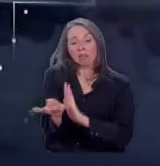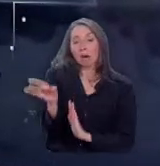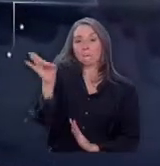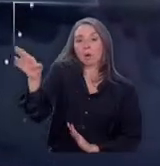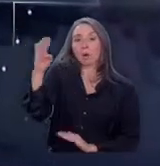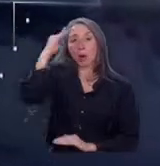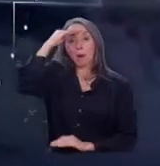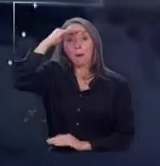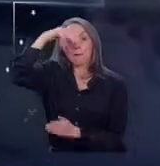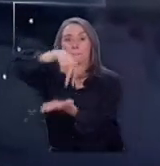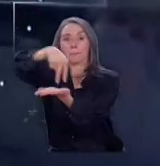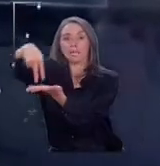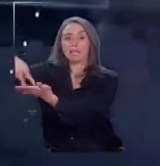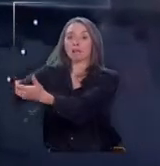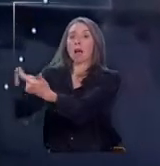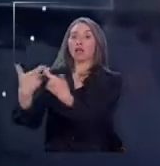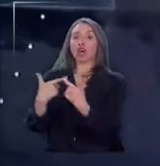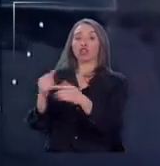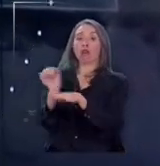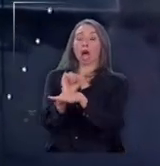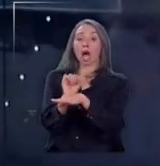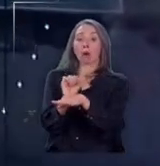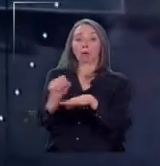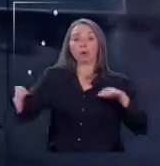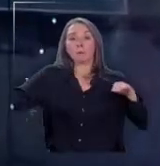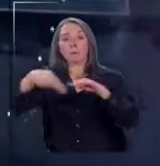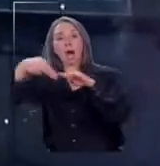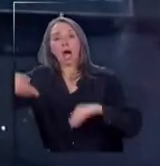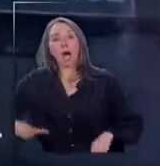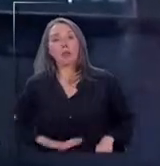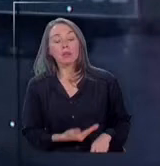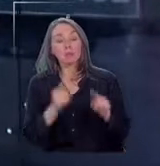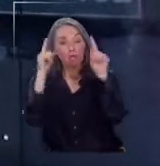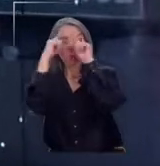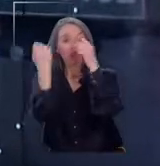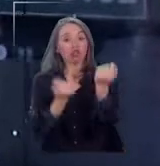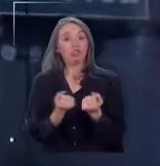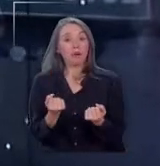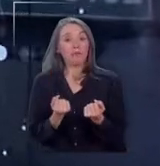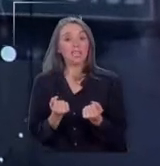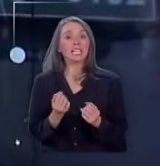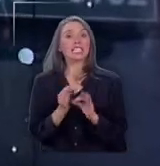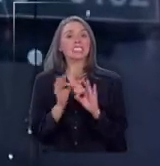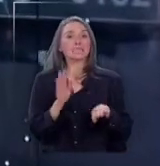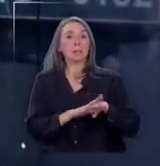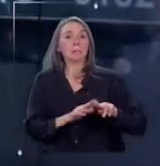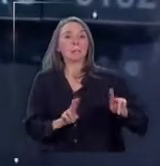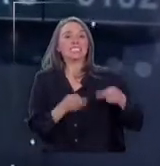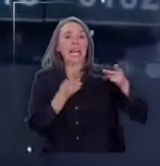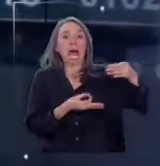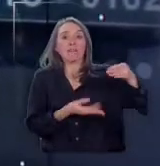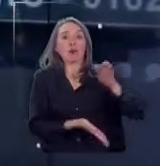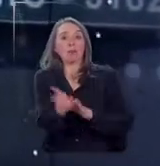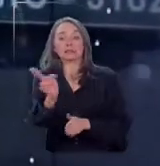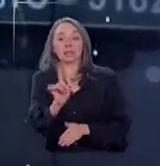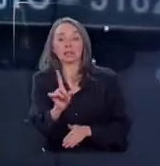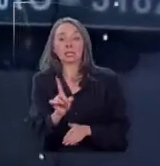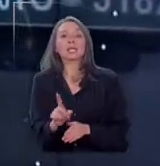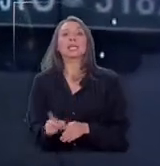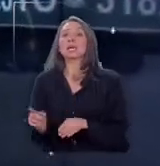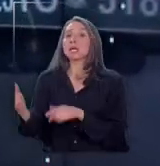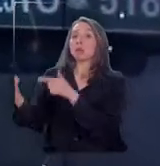militar que estaba realizando un control vehicular es el ir responsable actuar de un conductor que no portaba salvo conducto y quien incluso intentó